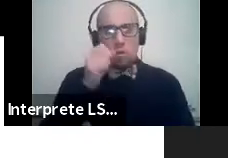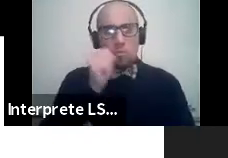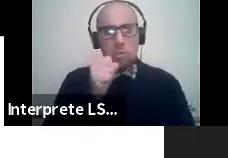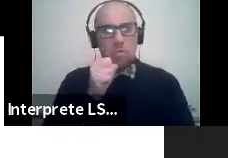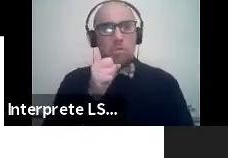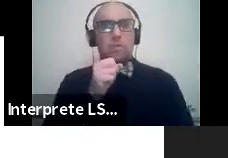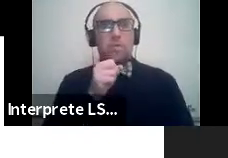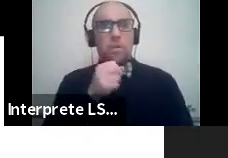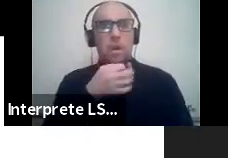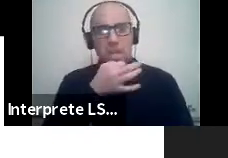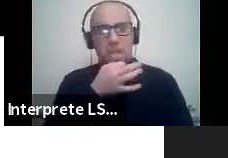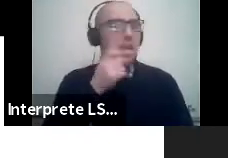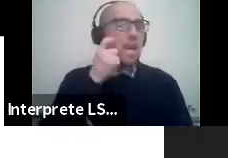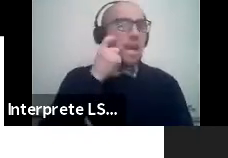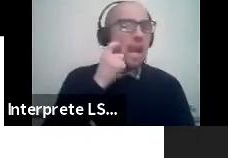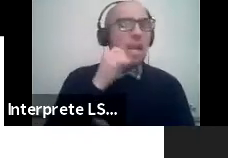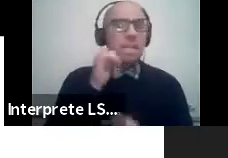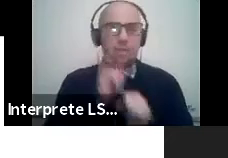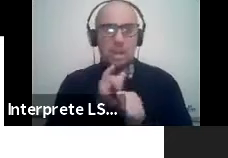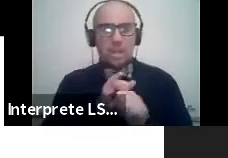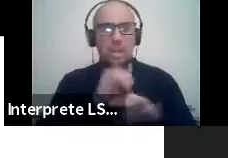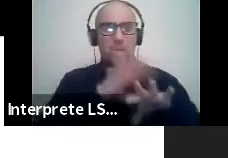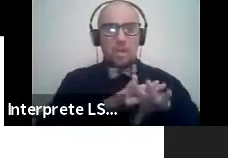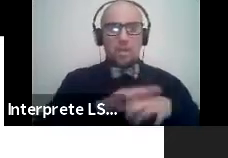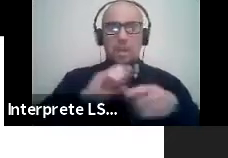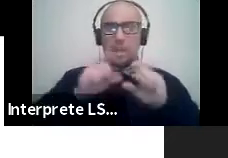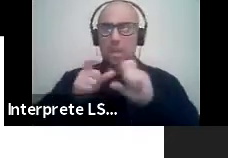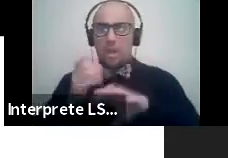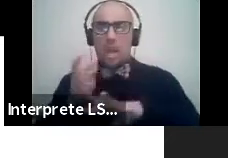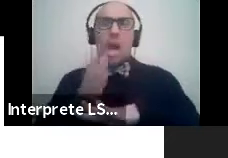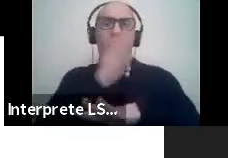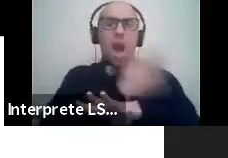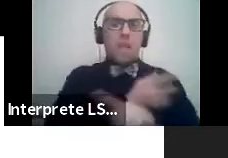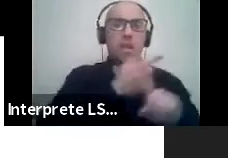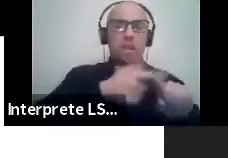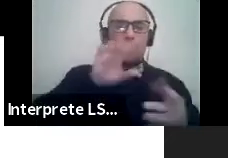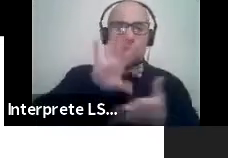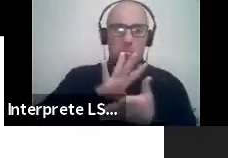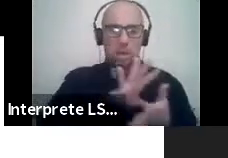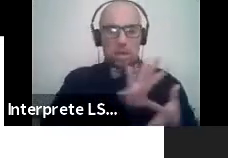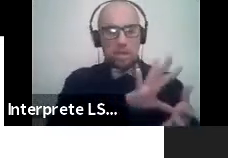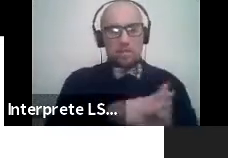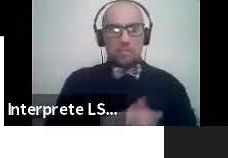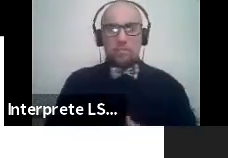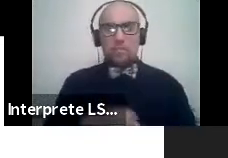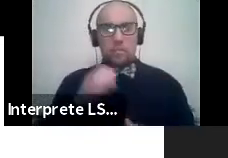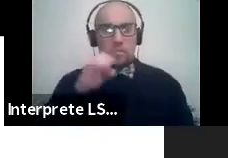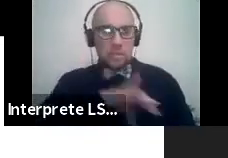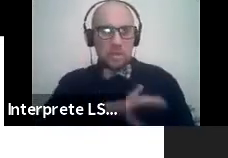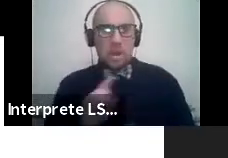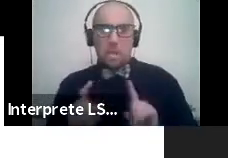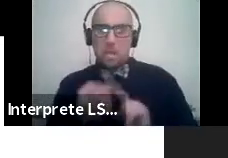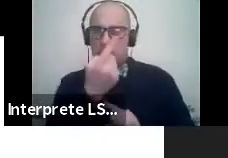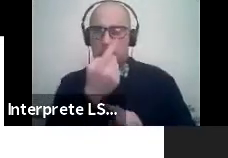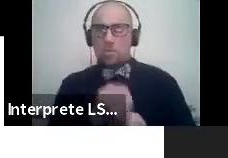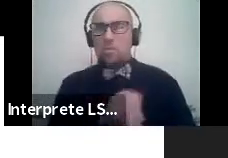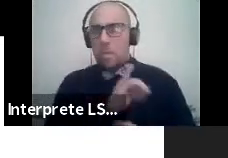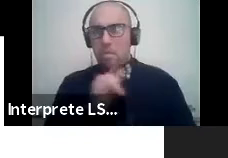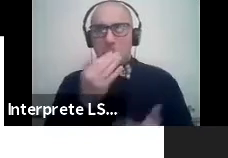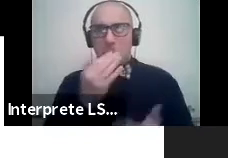sobre matemática y género se instalaran antes que en otros países, ¿ya? Y además, para cuando empezamos a investigar esto, no